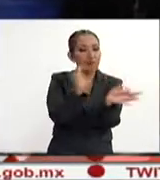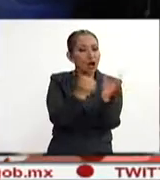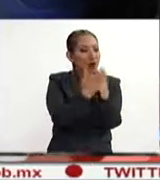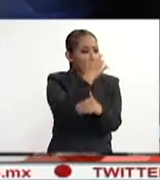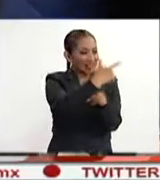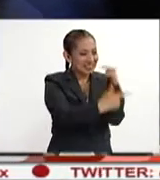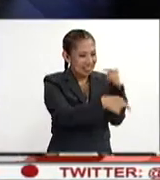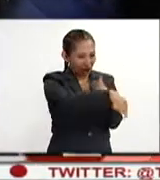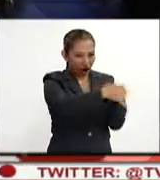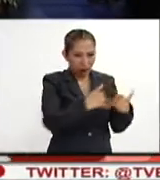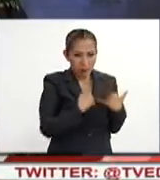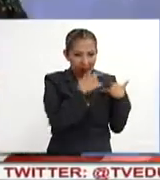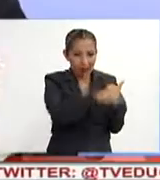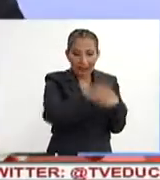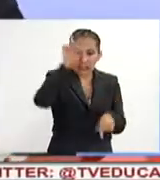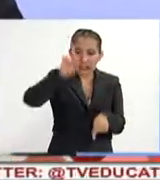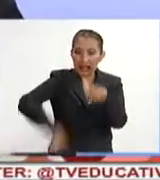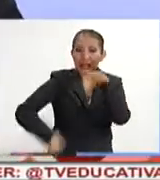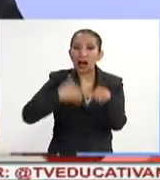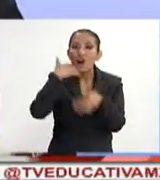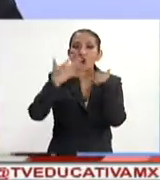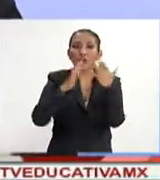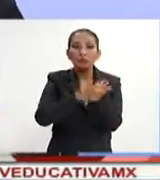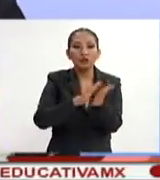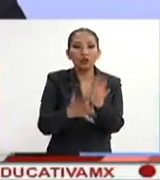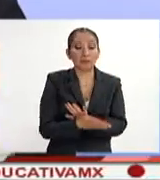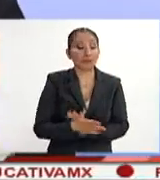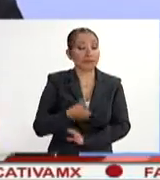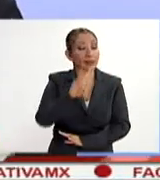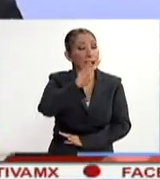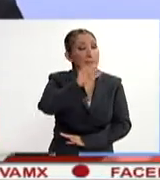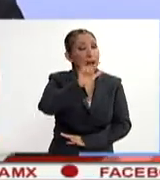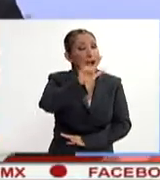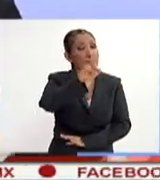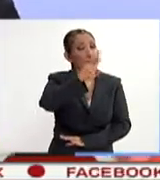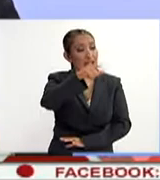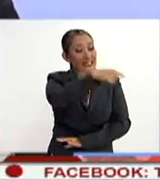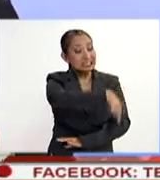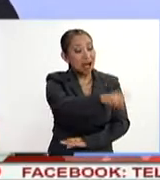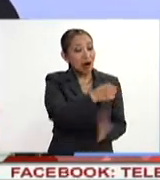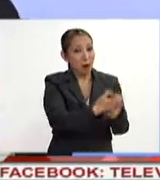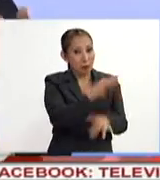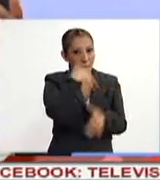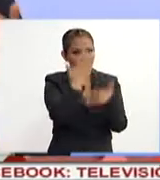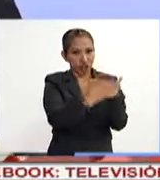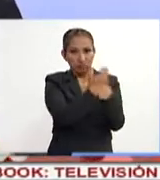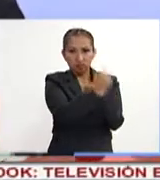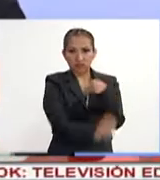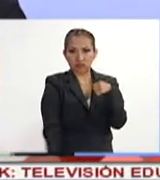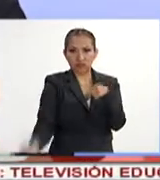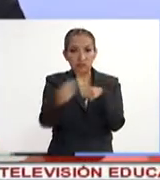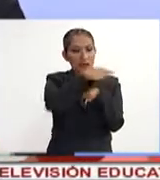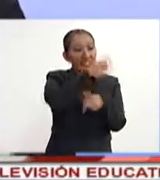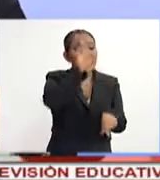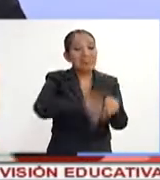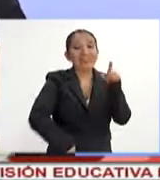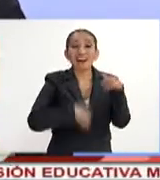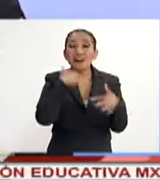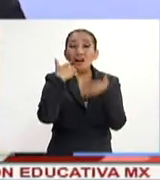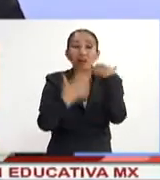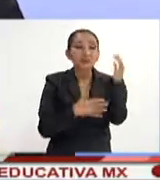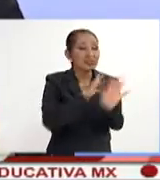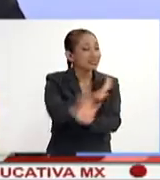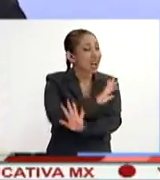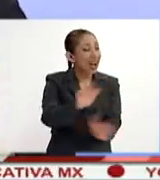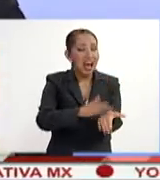nuevas generaciones el combate a la corrupción. Valores que permitan a los nuevos profesionistas combatir la corrupción, que